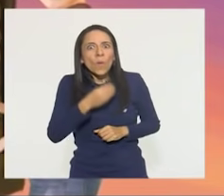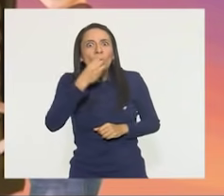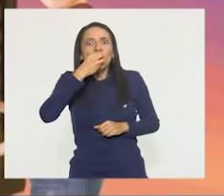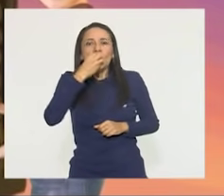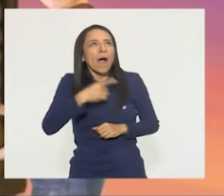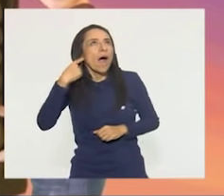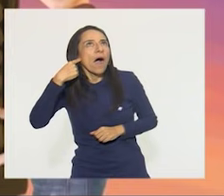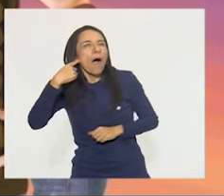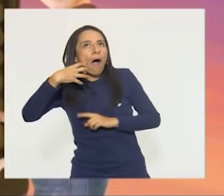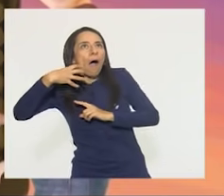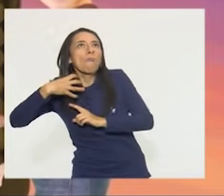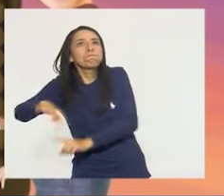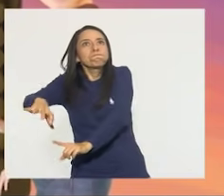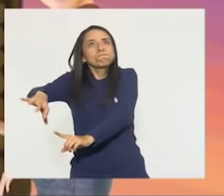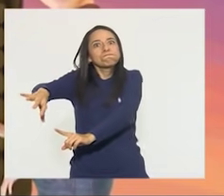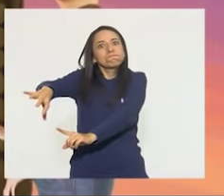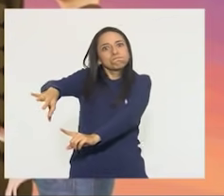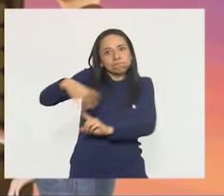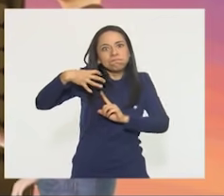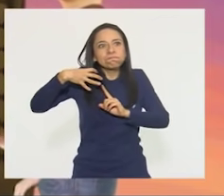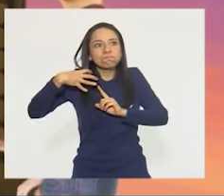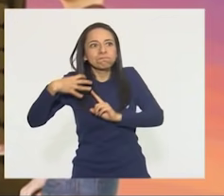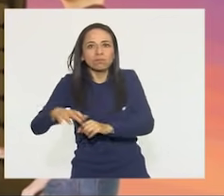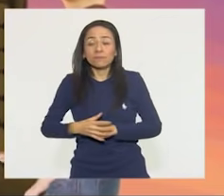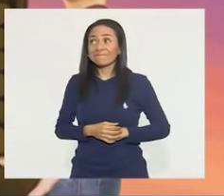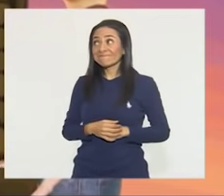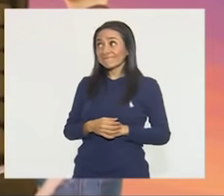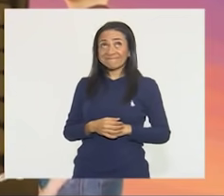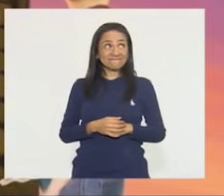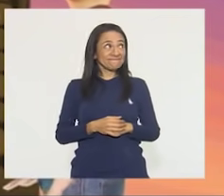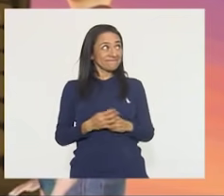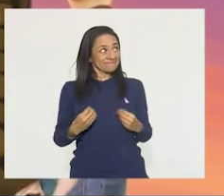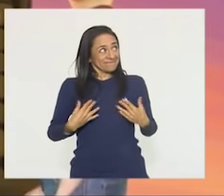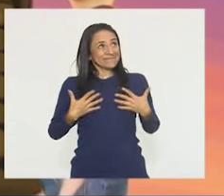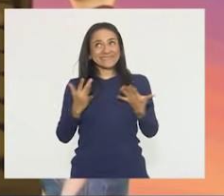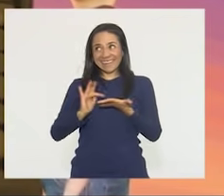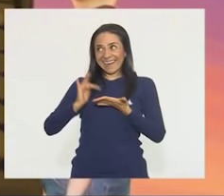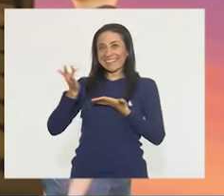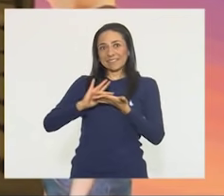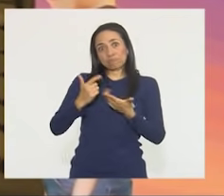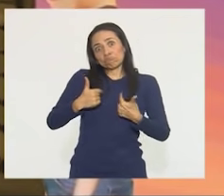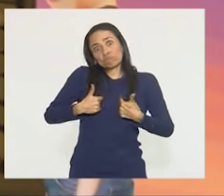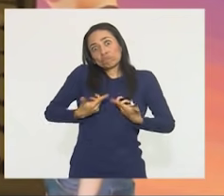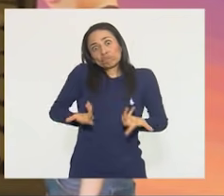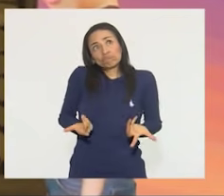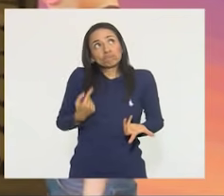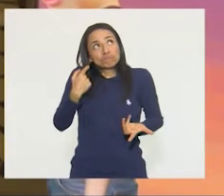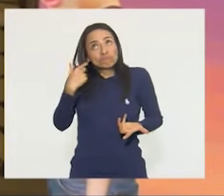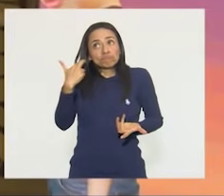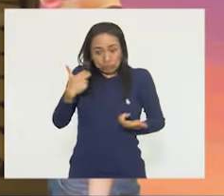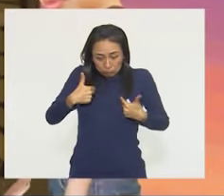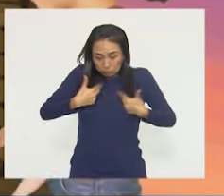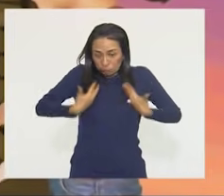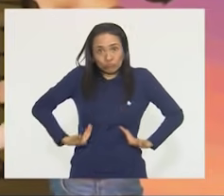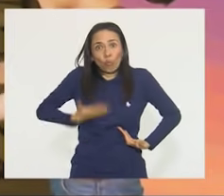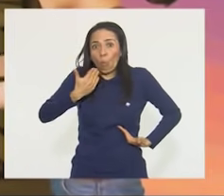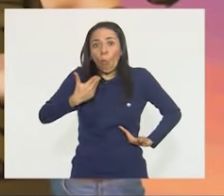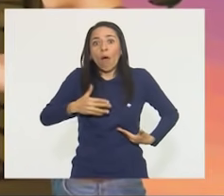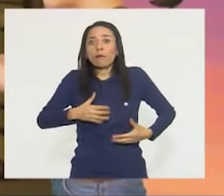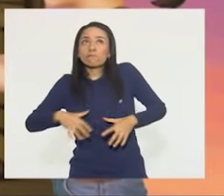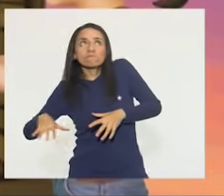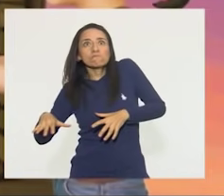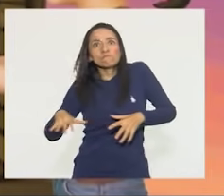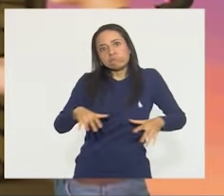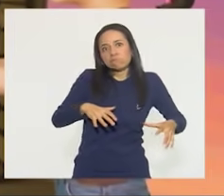piropo, pero yo no tengo sonido. ¿Cómo? El sonido lo producen las vibraciones de mi cuerpo. Tóquenme y sientan. Estoy hecha